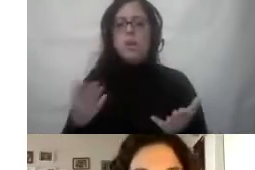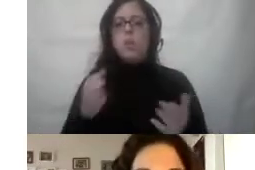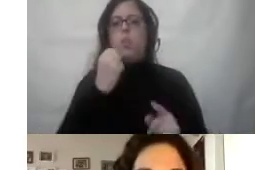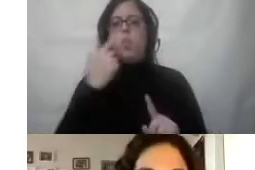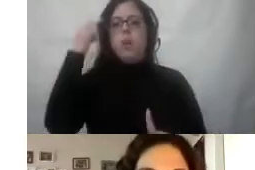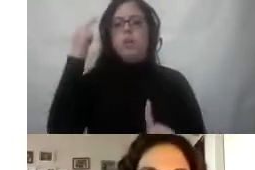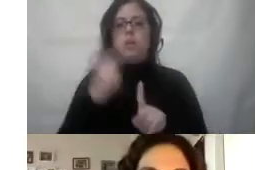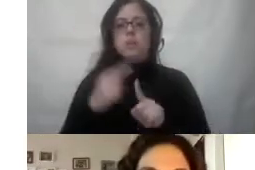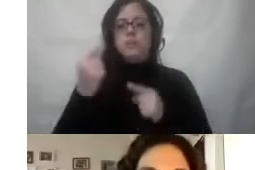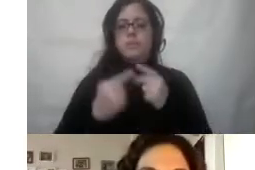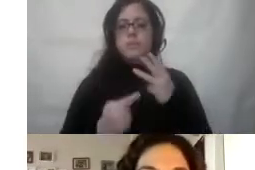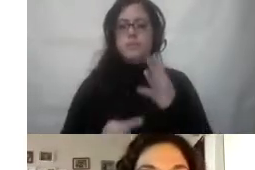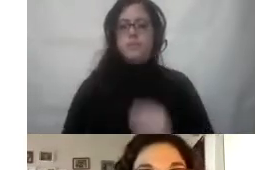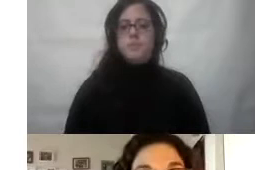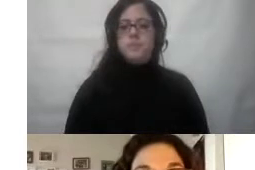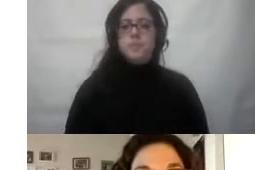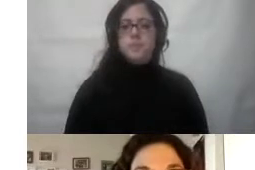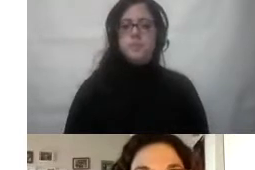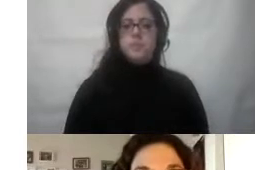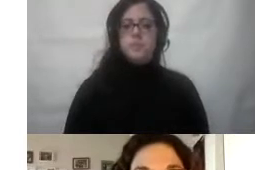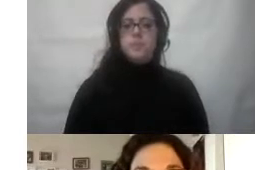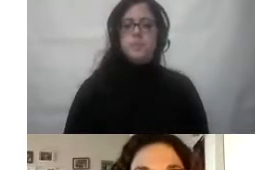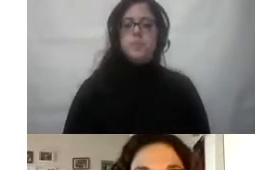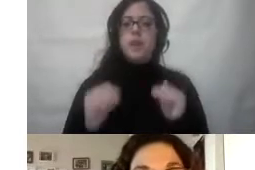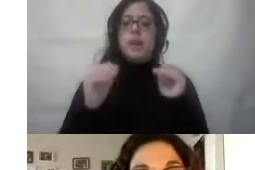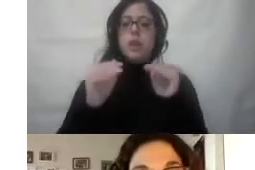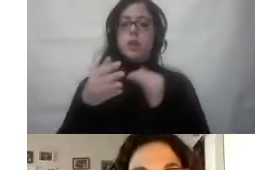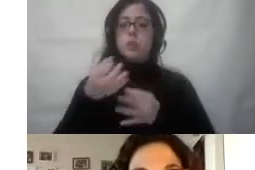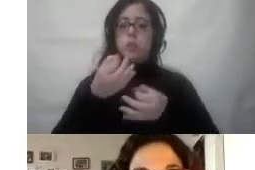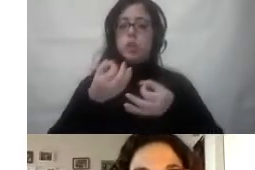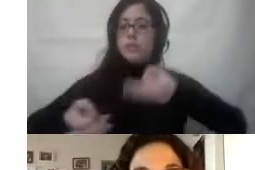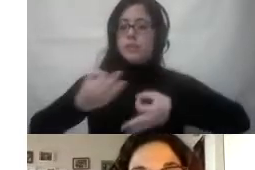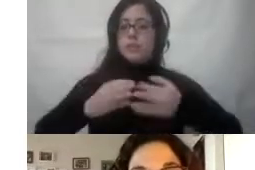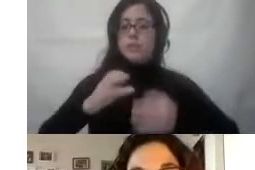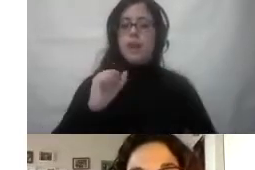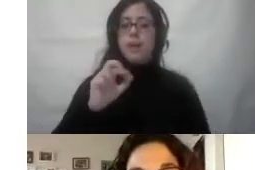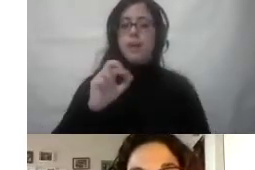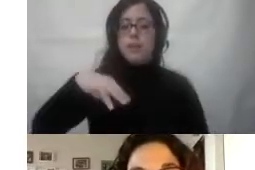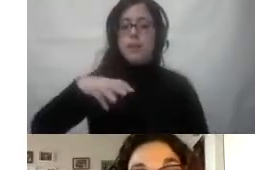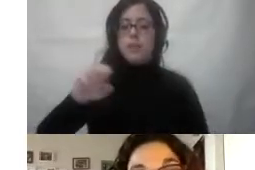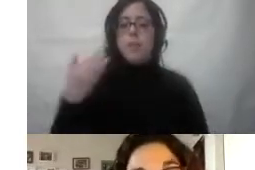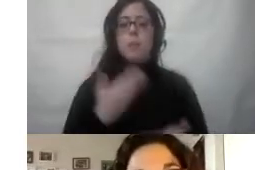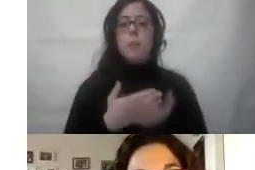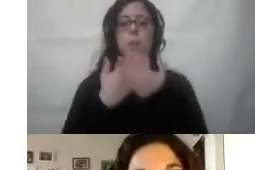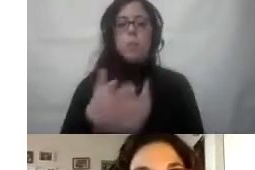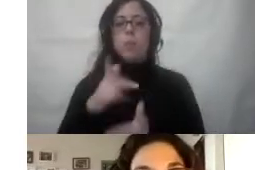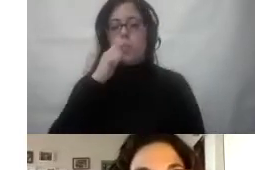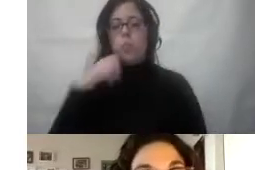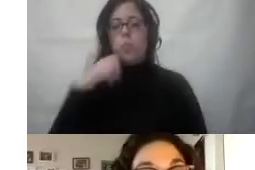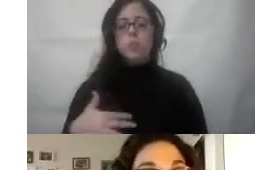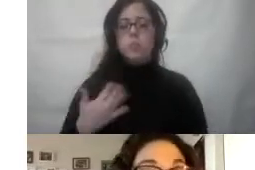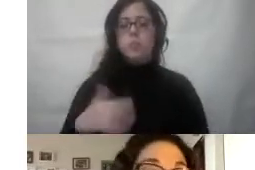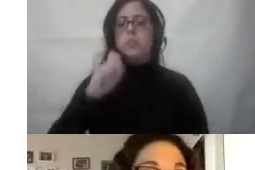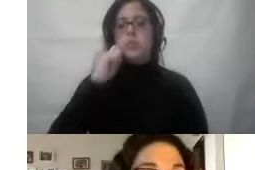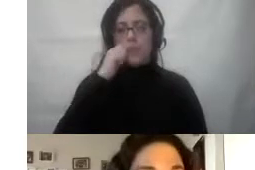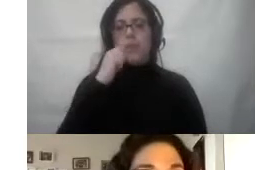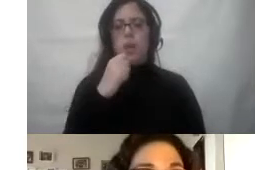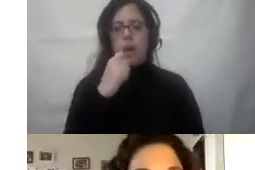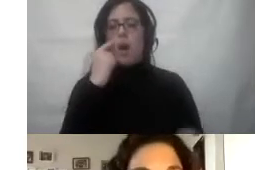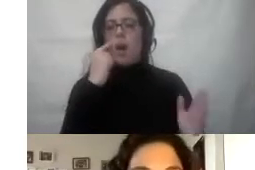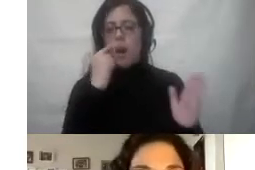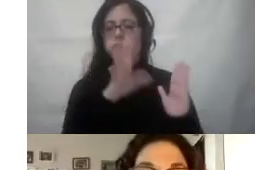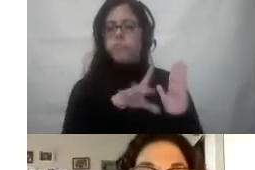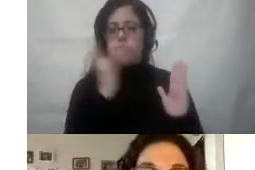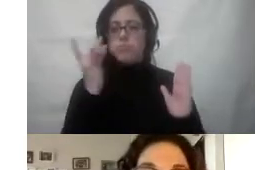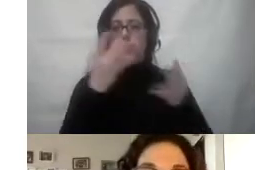etc. Y como decía Carmen Gloria, entonces la propuesta sería súper interesante levantarla desde esa problematización del